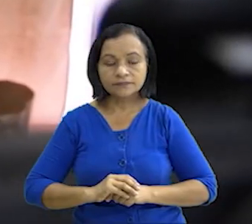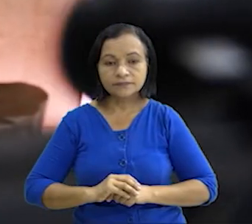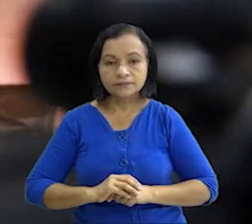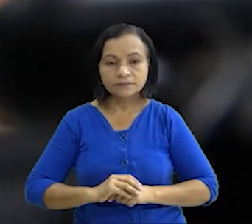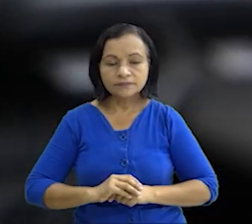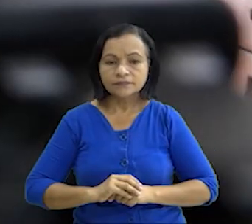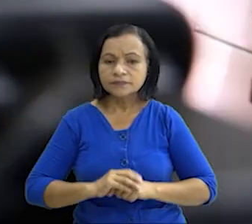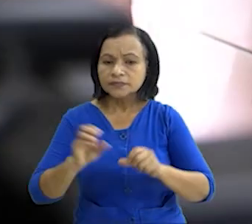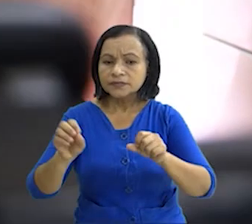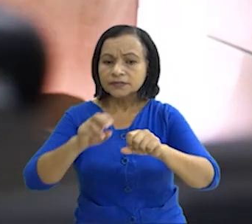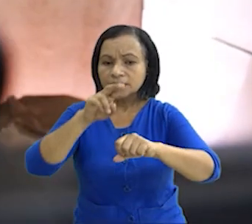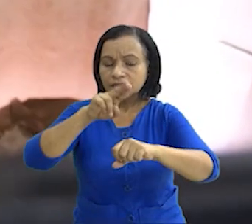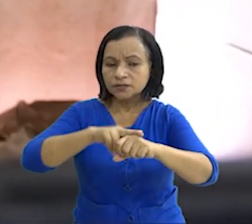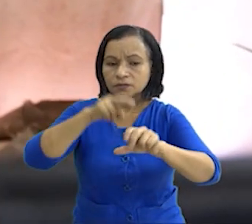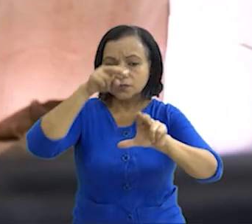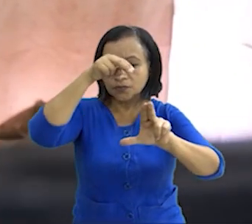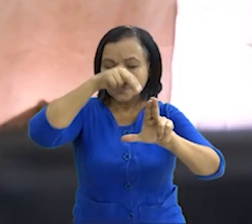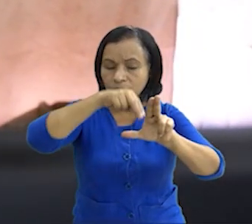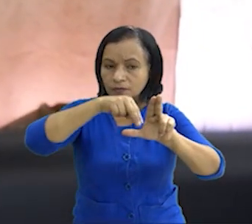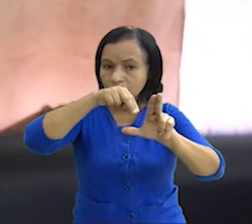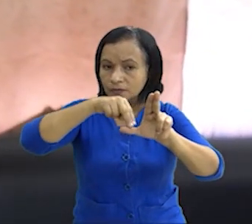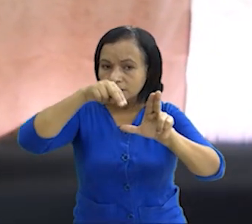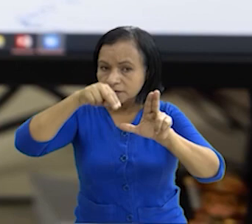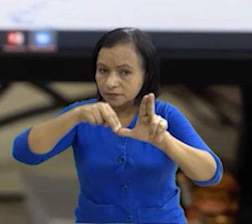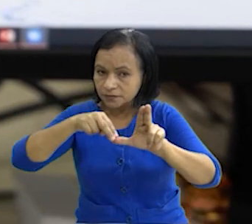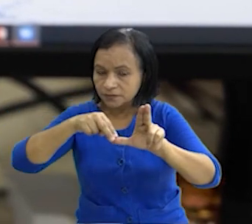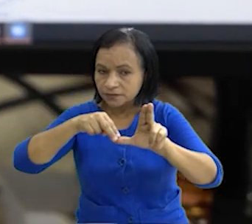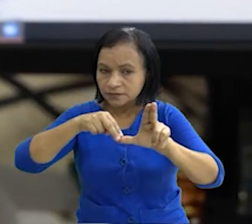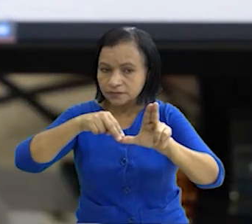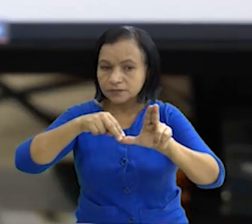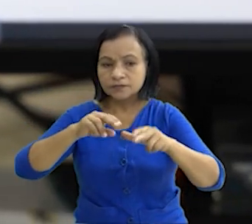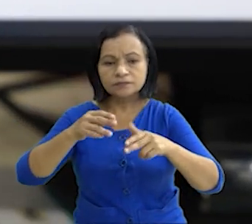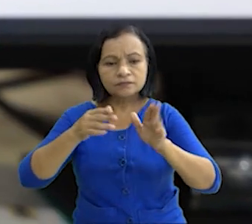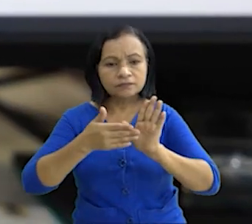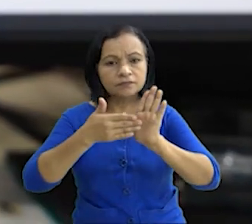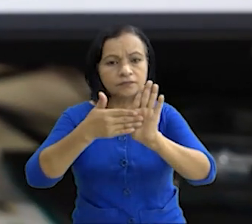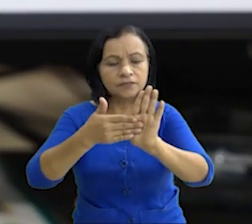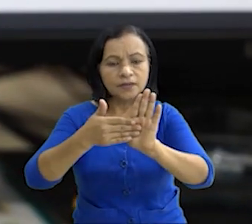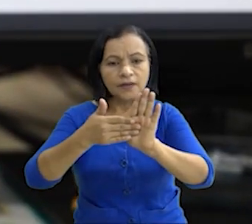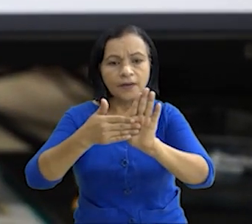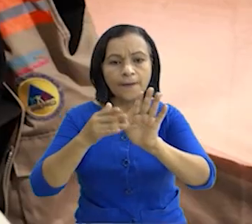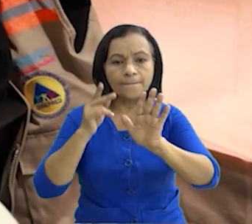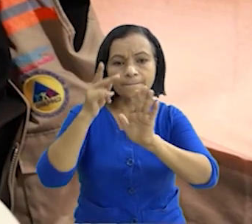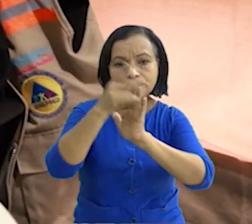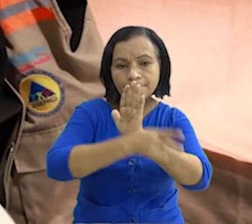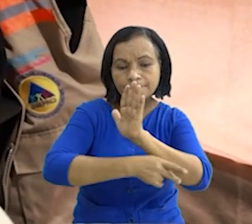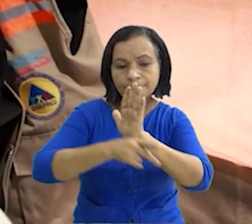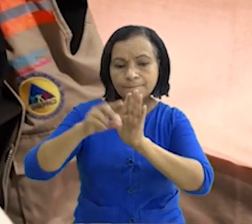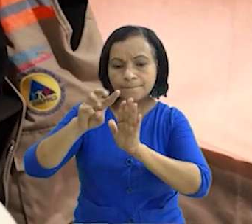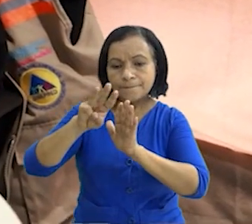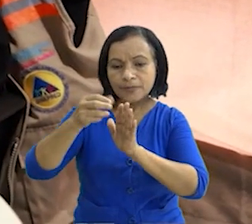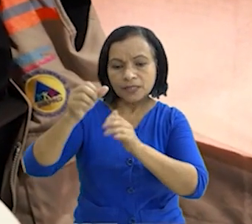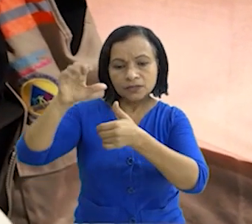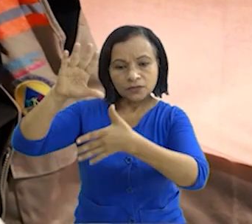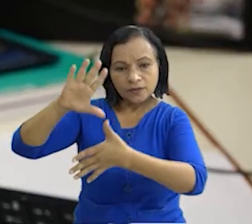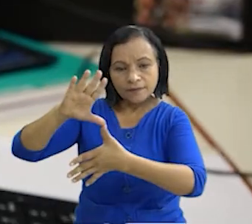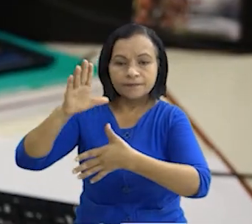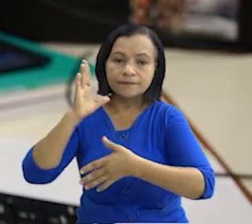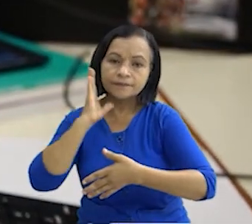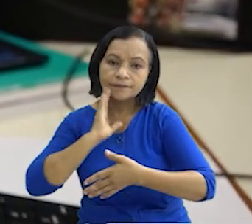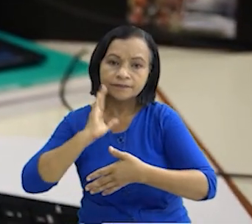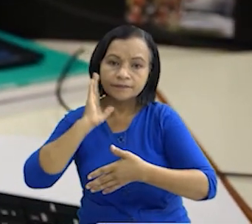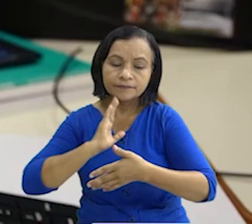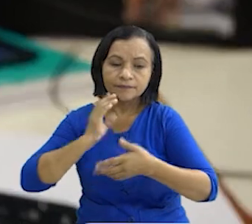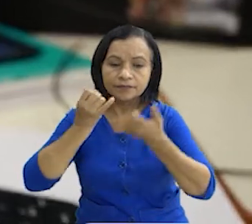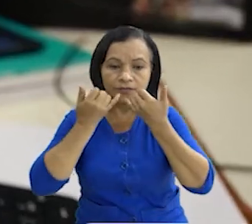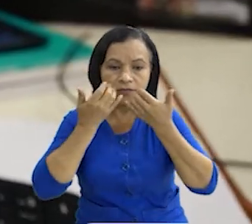El Sistema Nacional para la Prevención, Mitigación y Atención de Desastres presentó a países de Mesoamérica la experiencia en